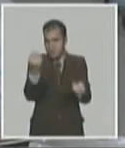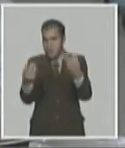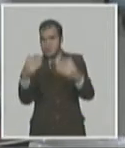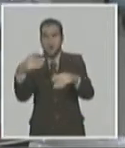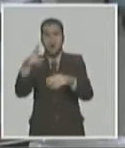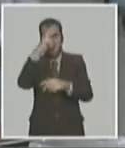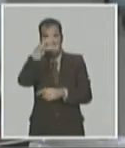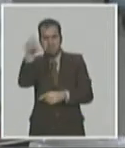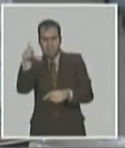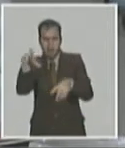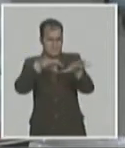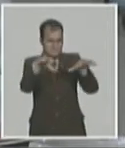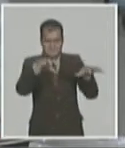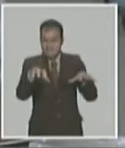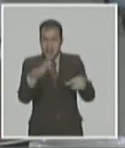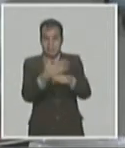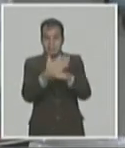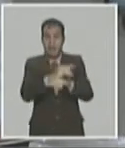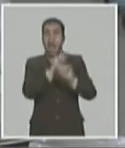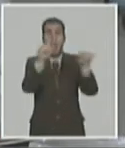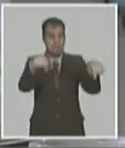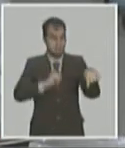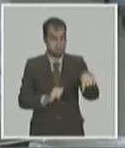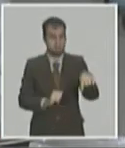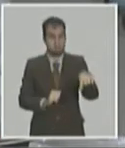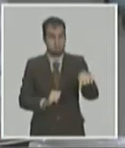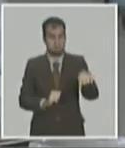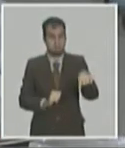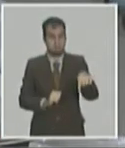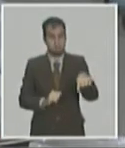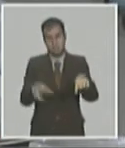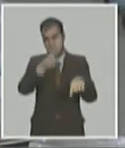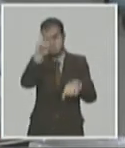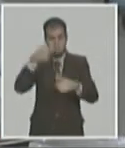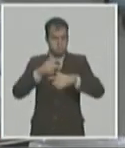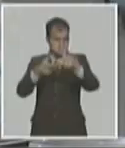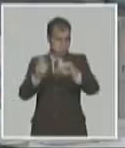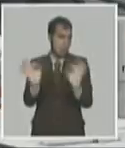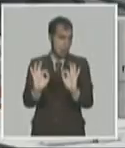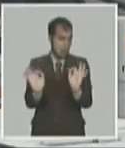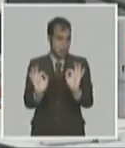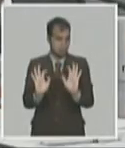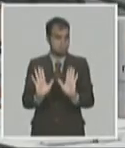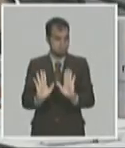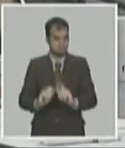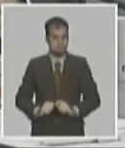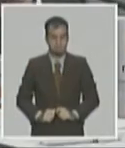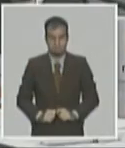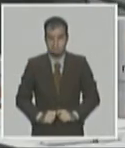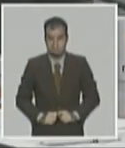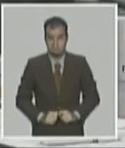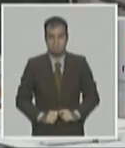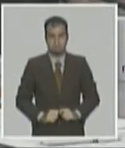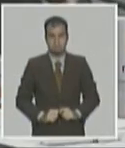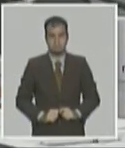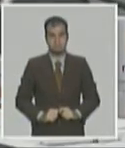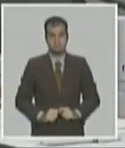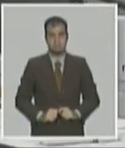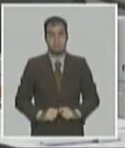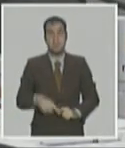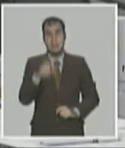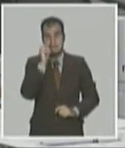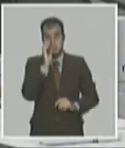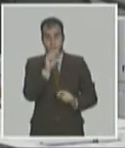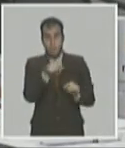servicios ya en aquel entonces, aun cuando todavía la revolución no había triunfado. Y fue uno de sus antecesores, de los primeros,